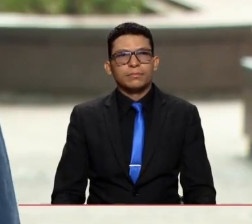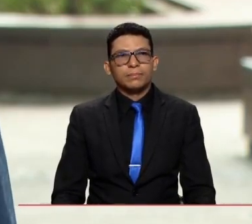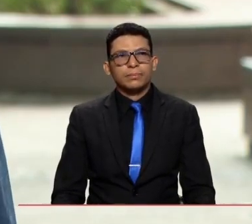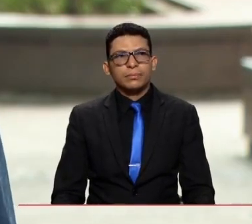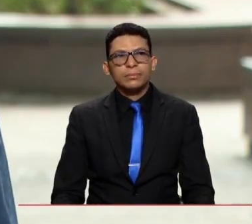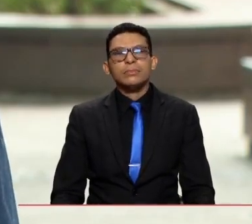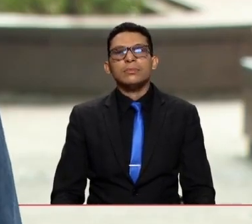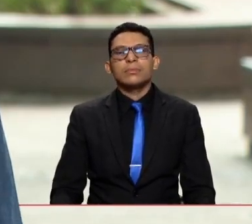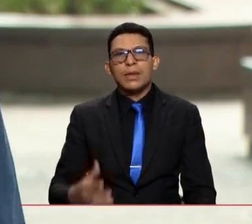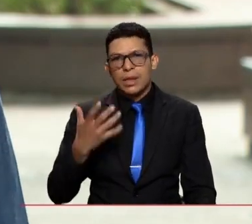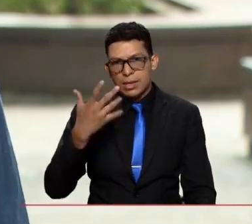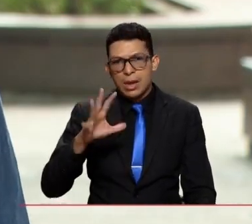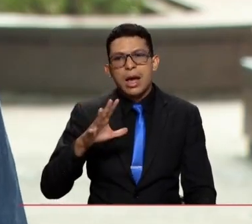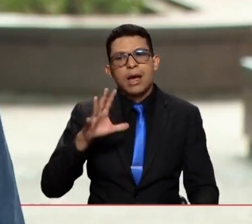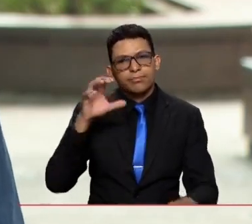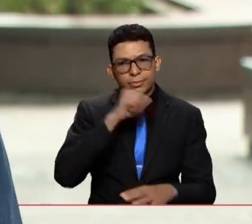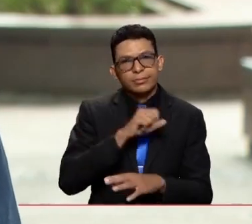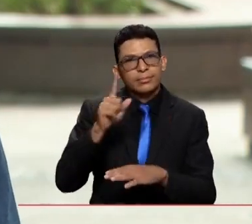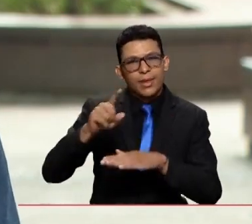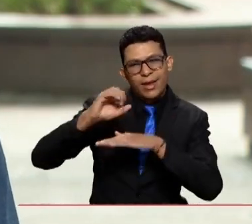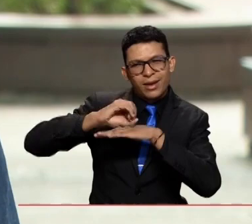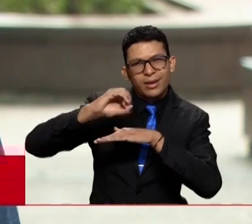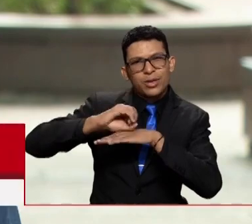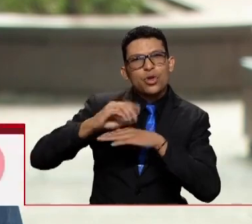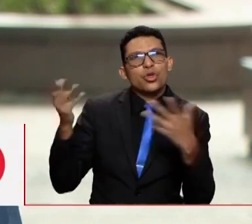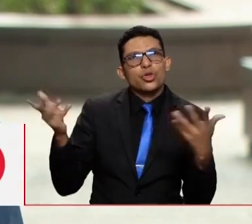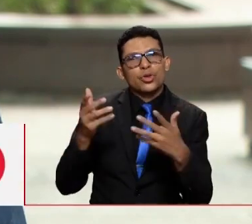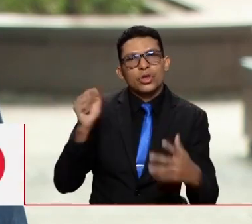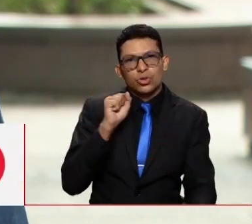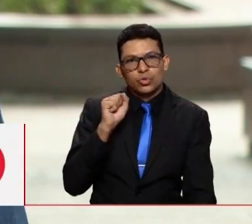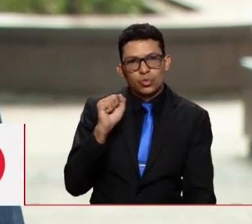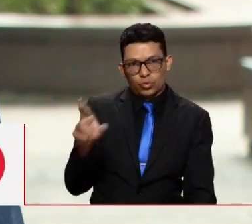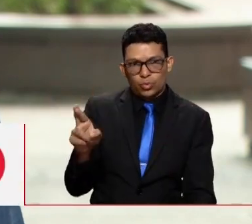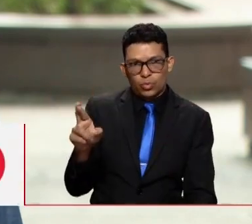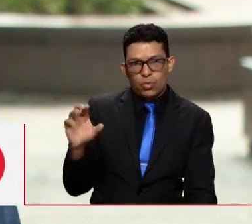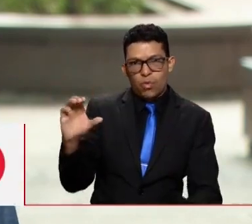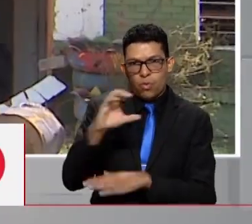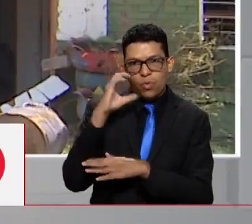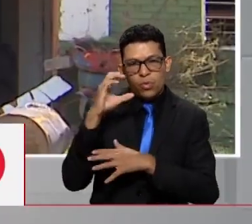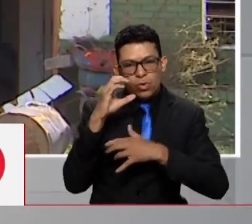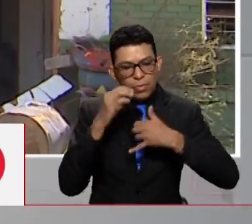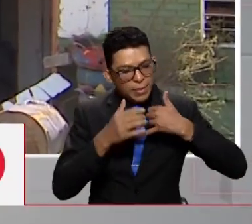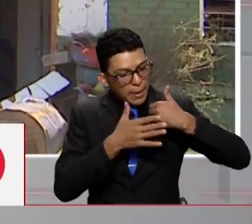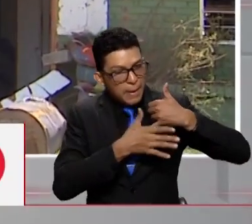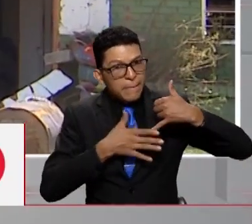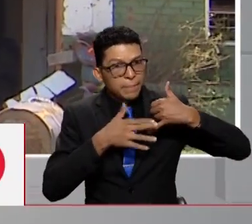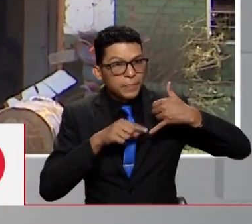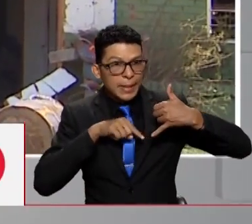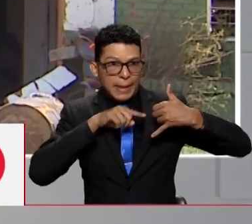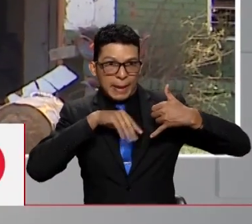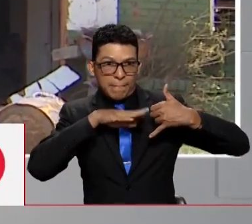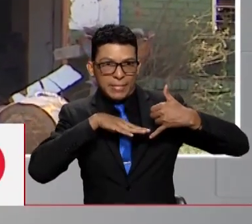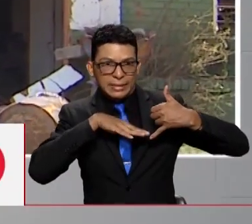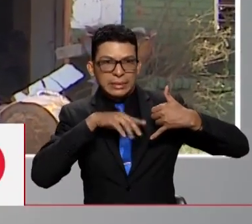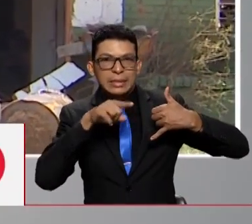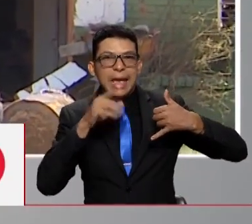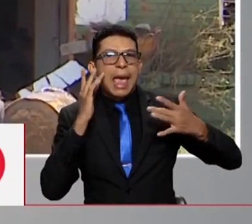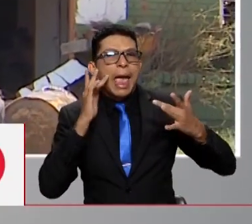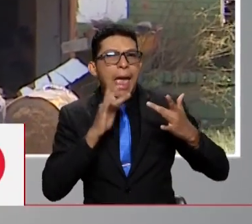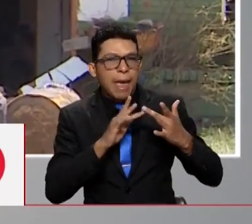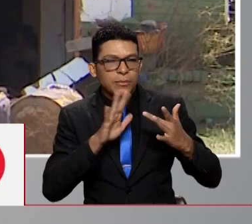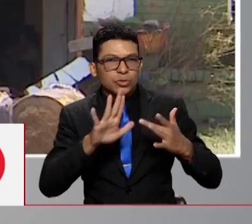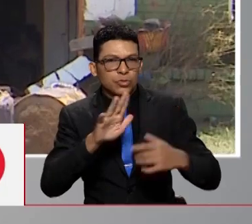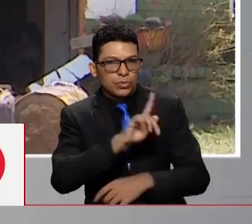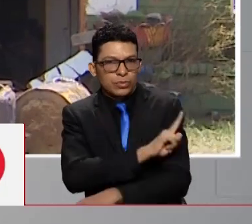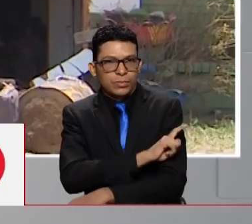Se identifica que son organizaciones que llegan del sur del país, muy vinculadas a las disidencias de las FARC, que